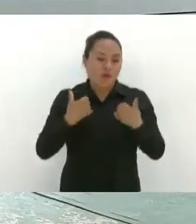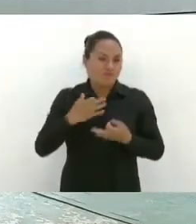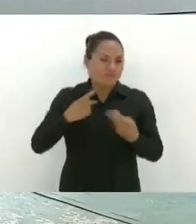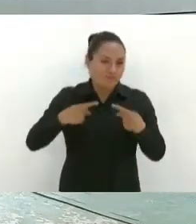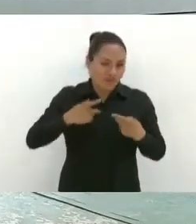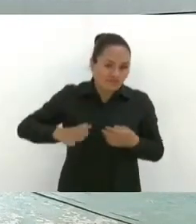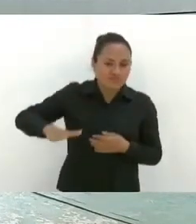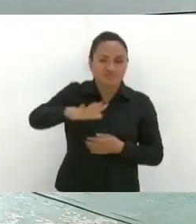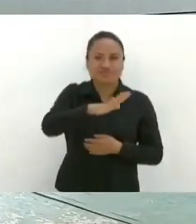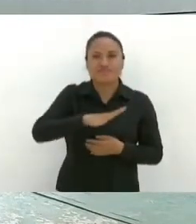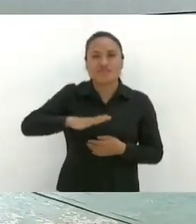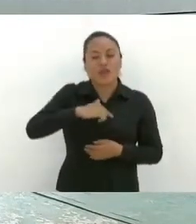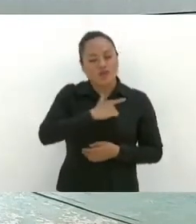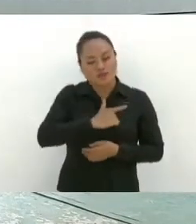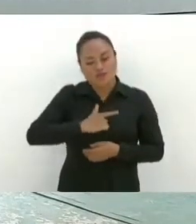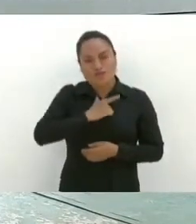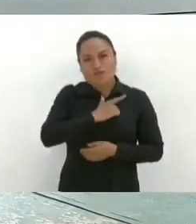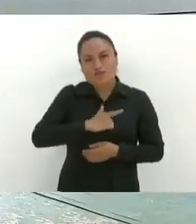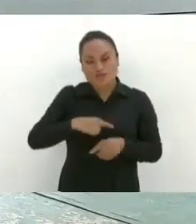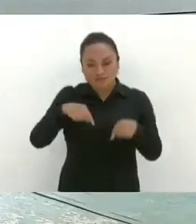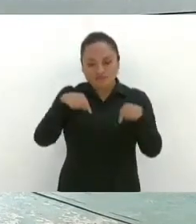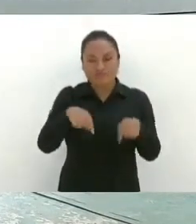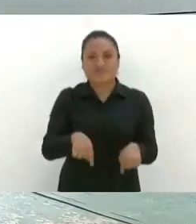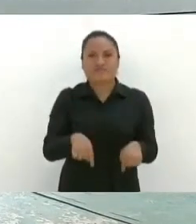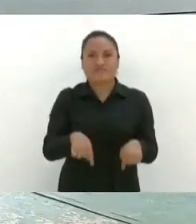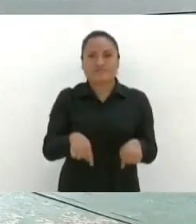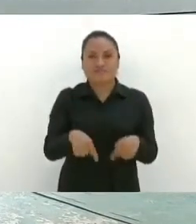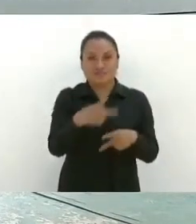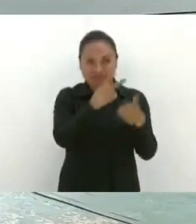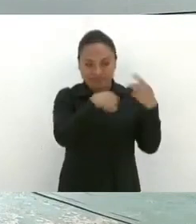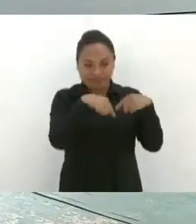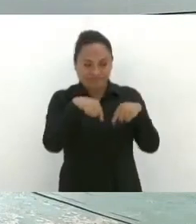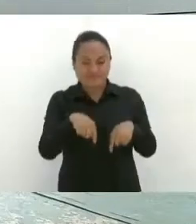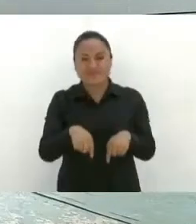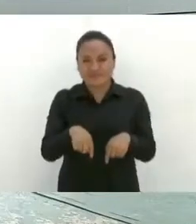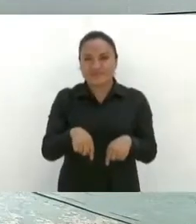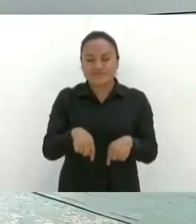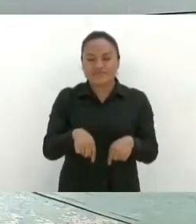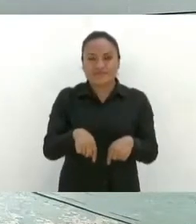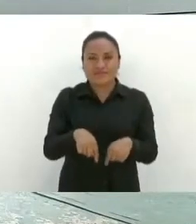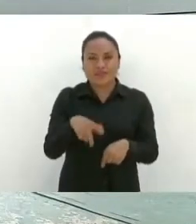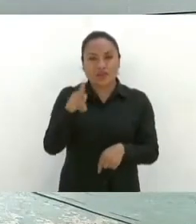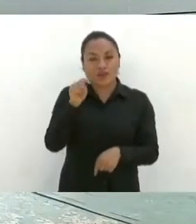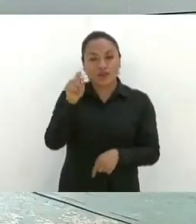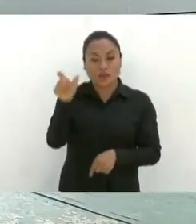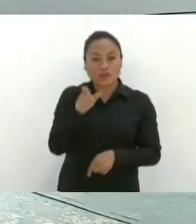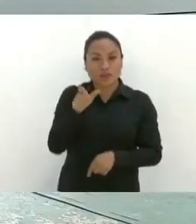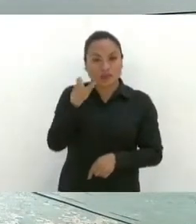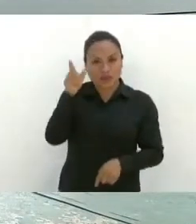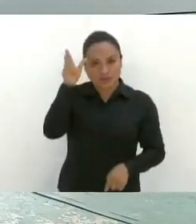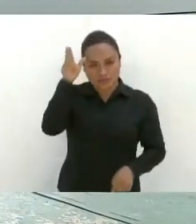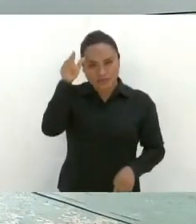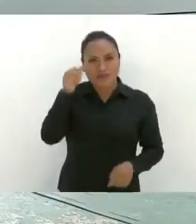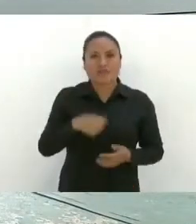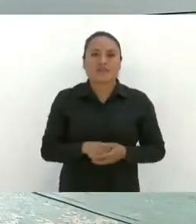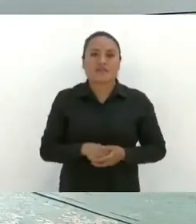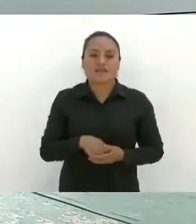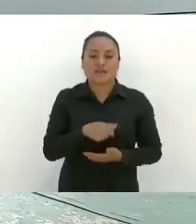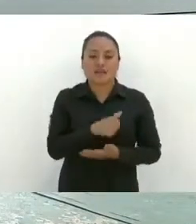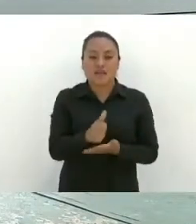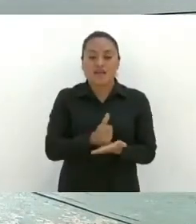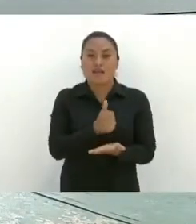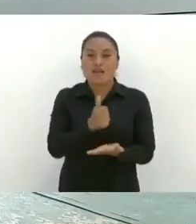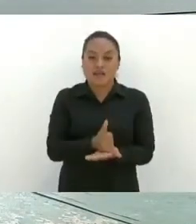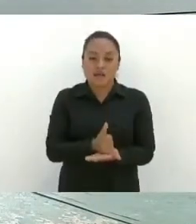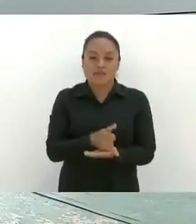Aquí En Tuxtepec En La capital De